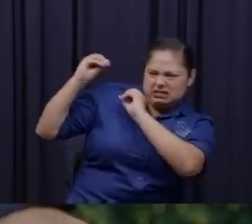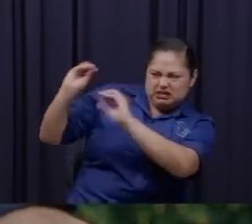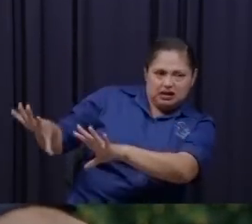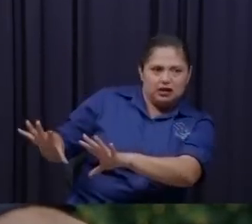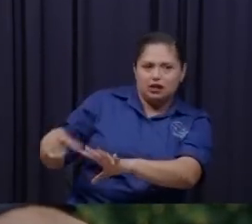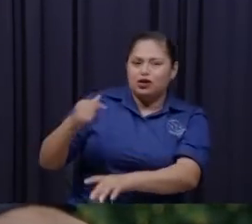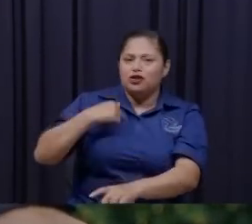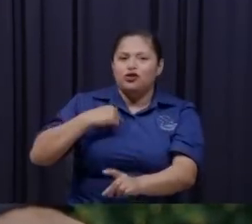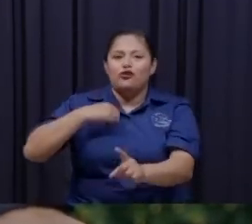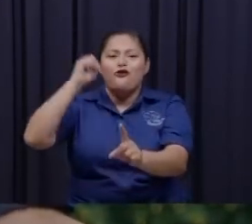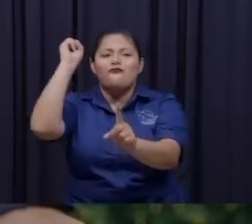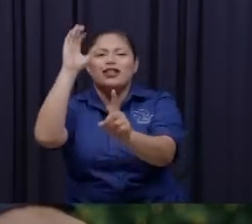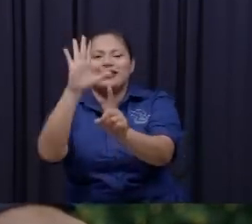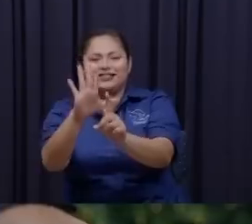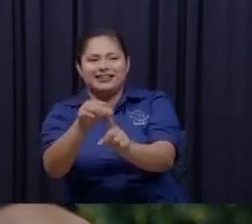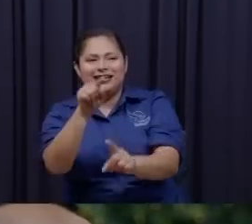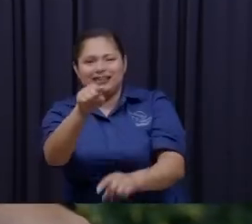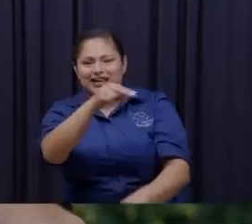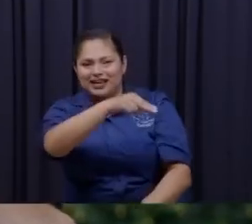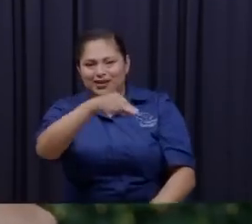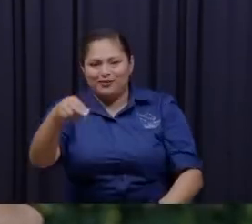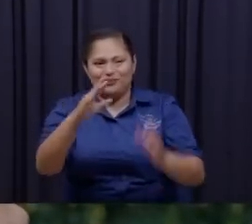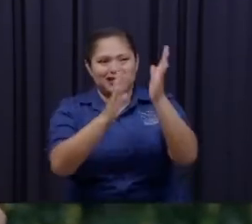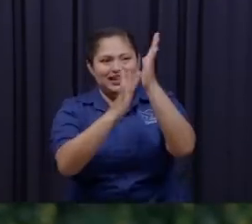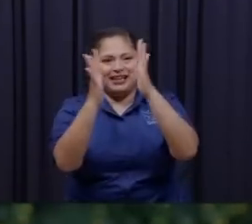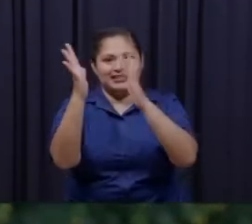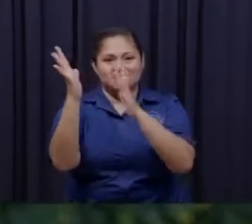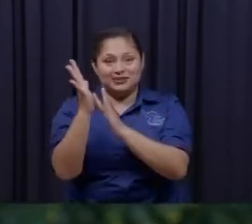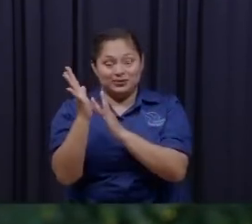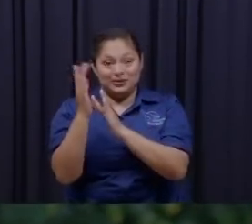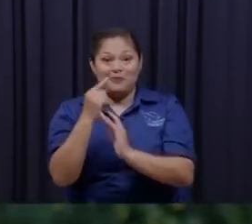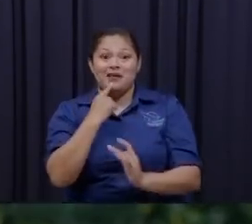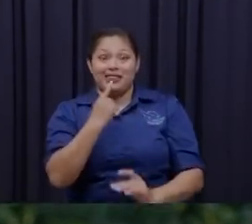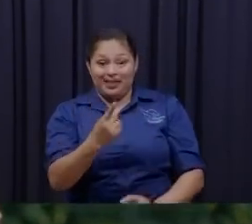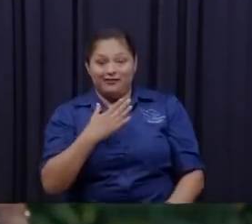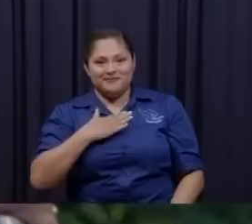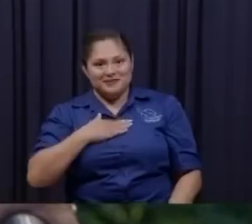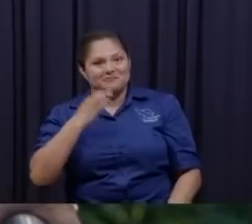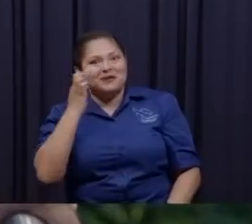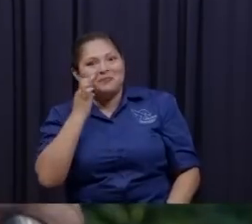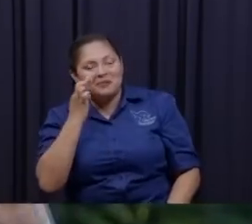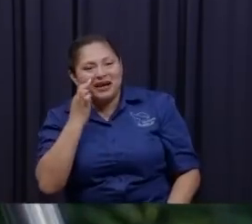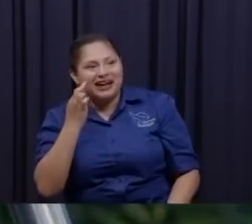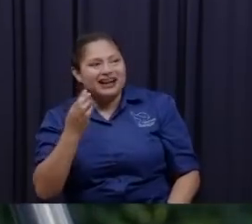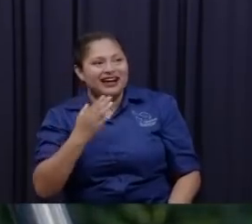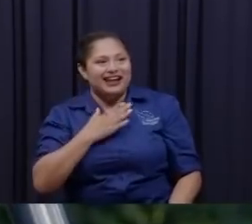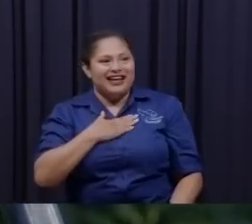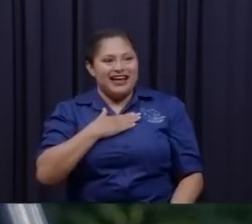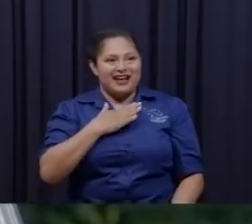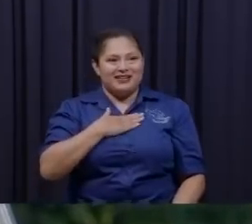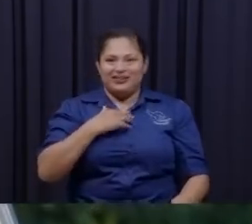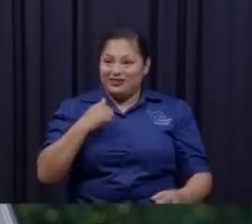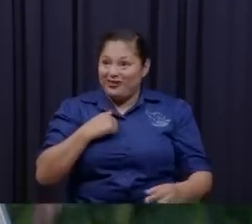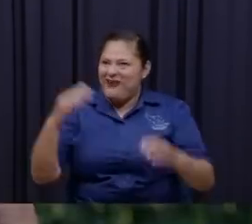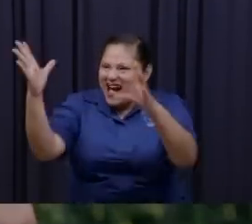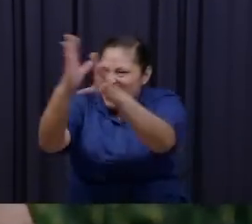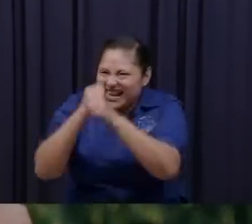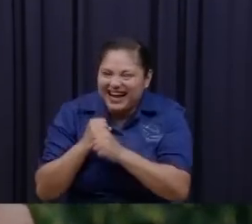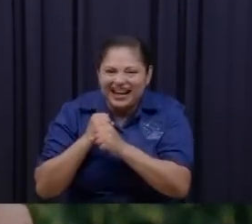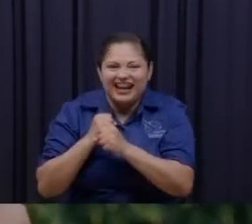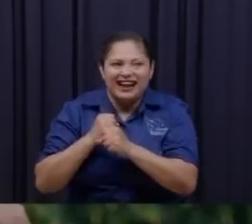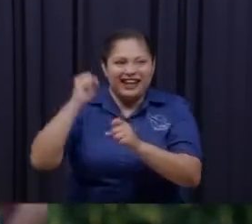Te bendigo en el nombre de Jesús. Me dice, hermano, le arranqué la